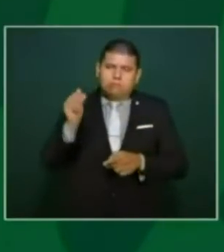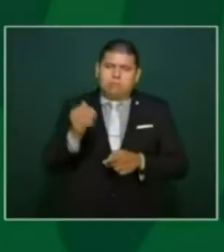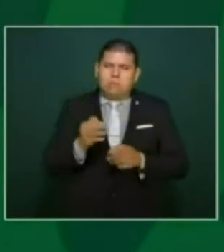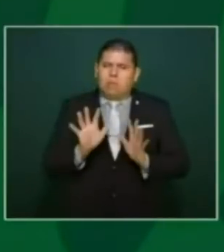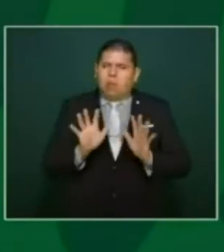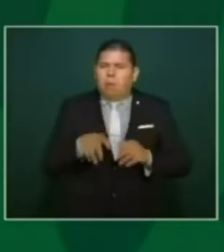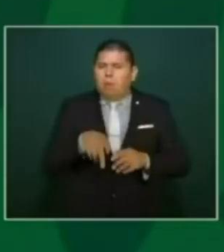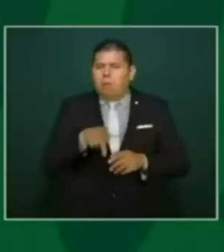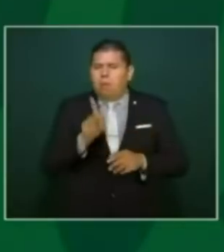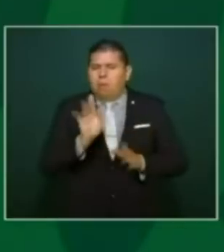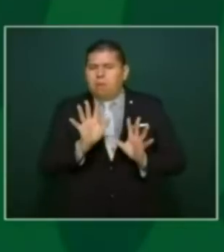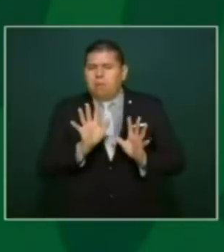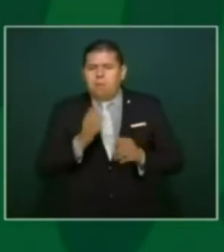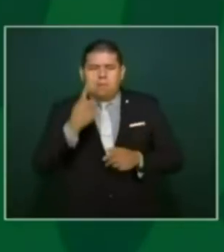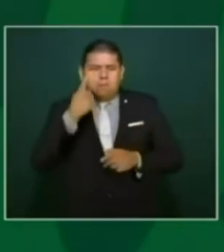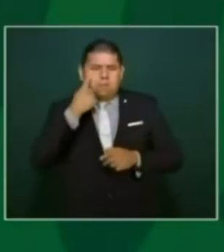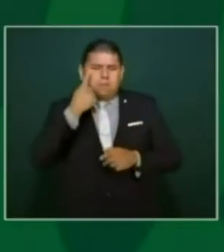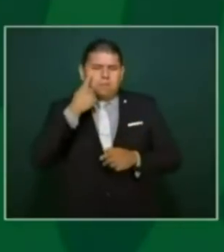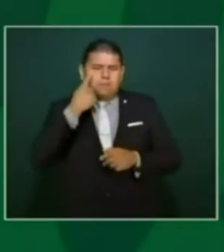pero